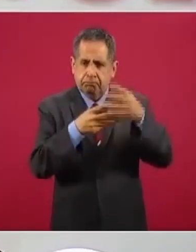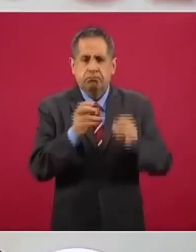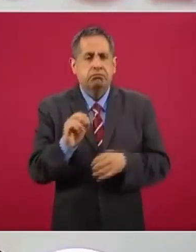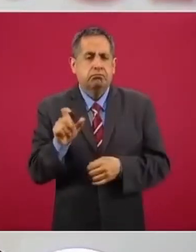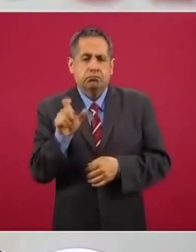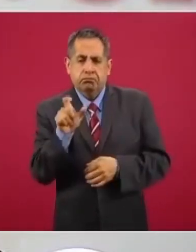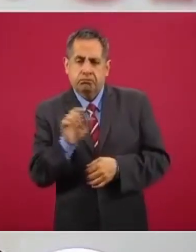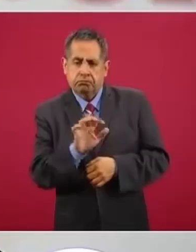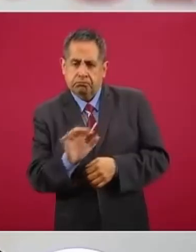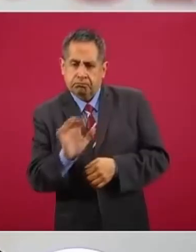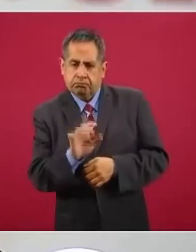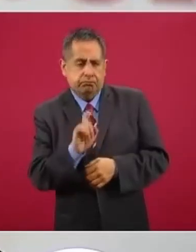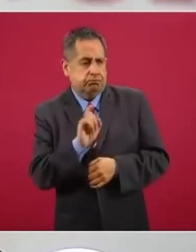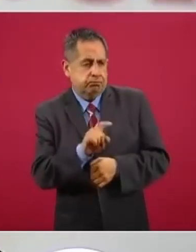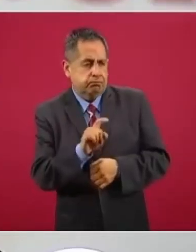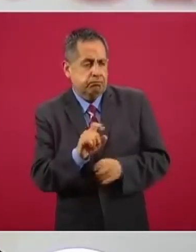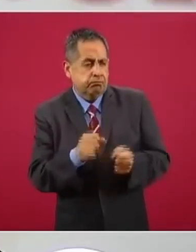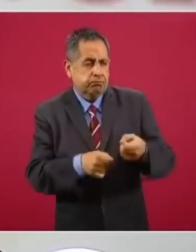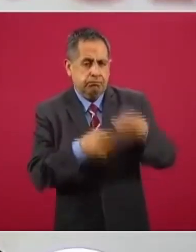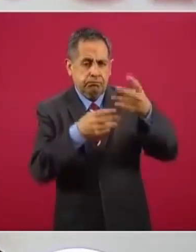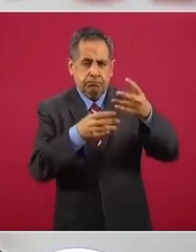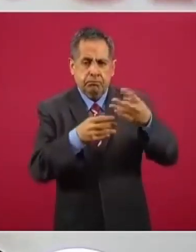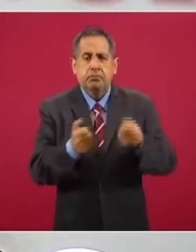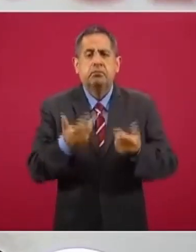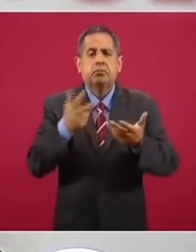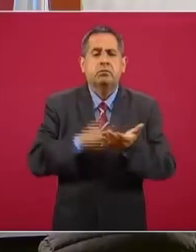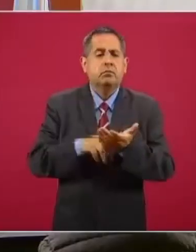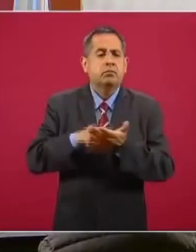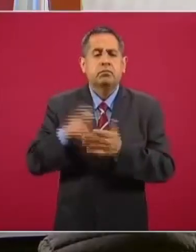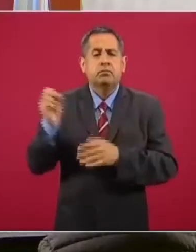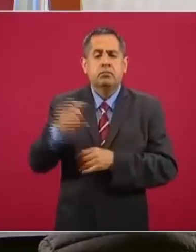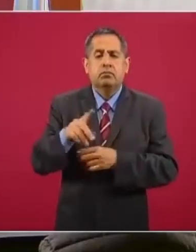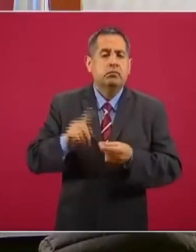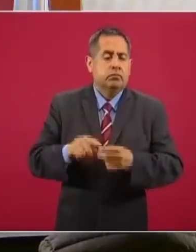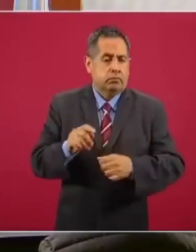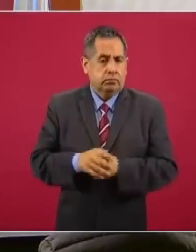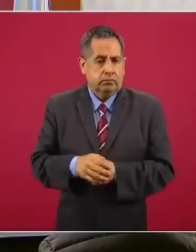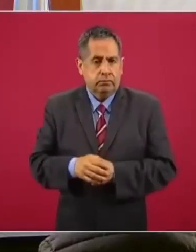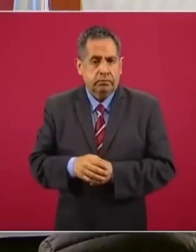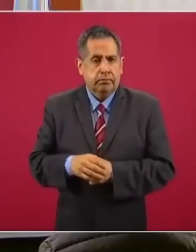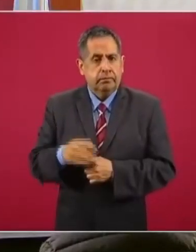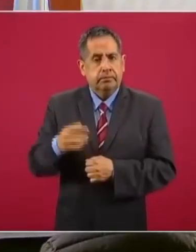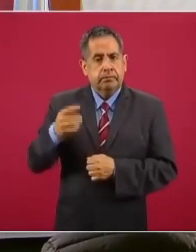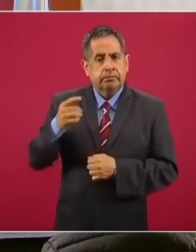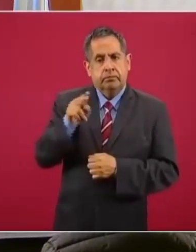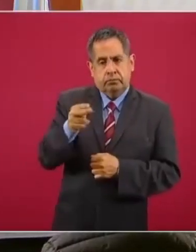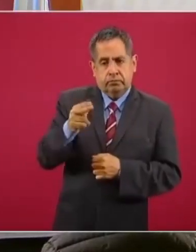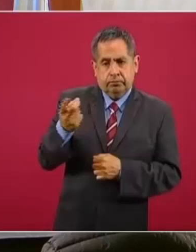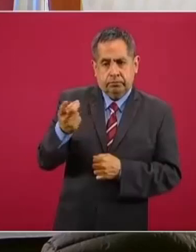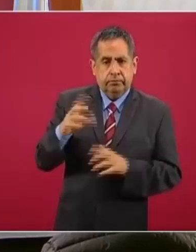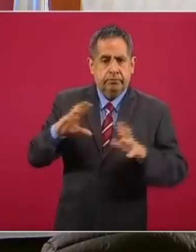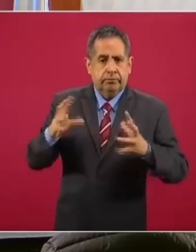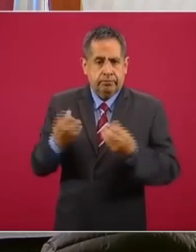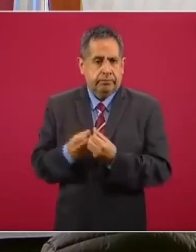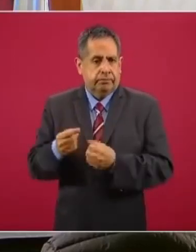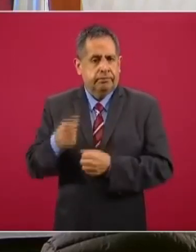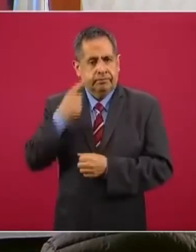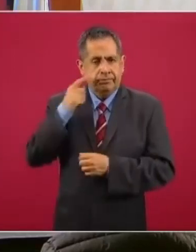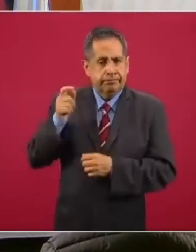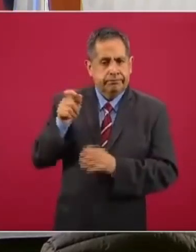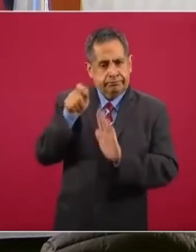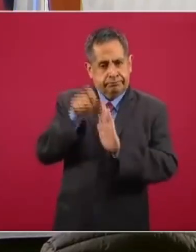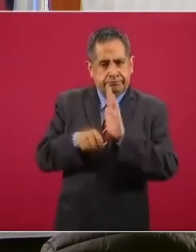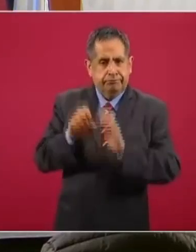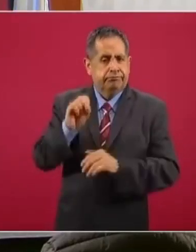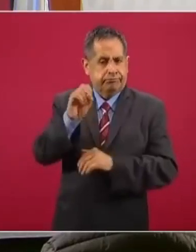cajero automático en dónde está su depósito. Pensión Bienestar, noviembre-diciembre 2020.